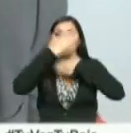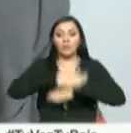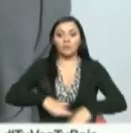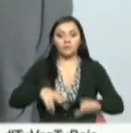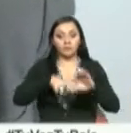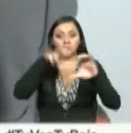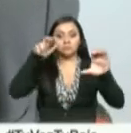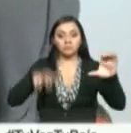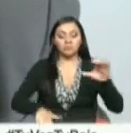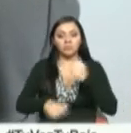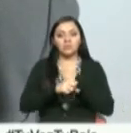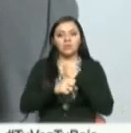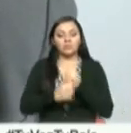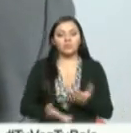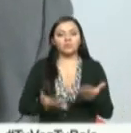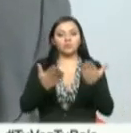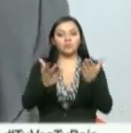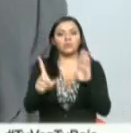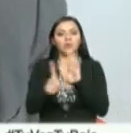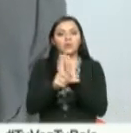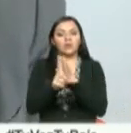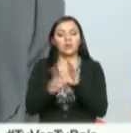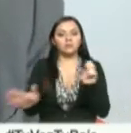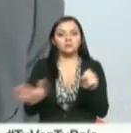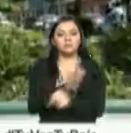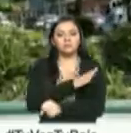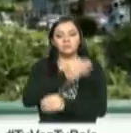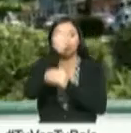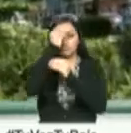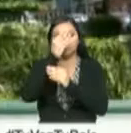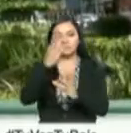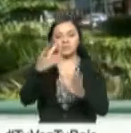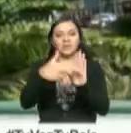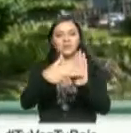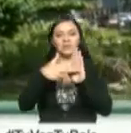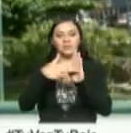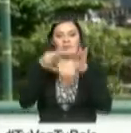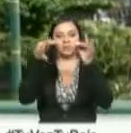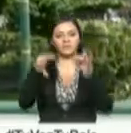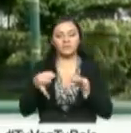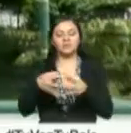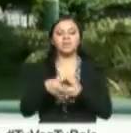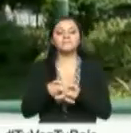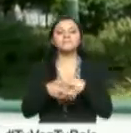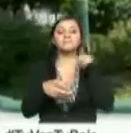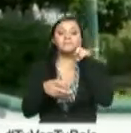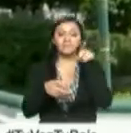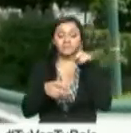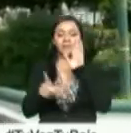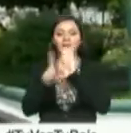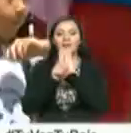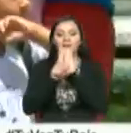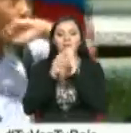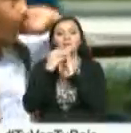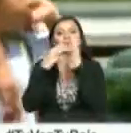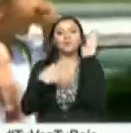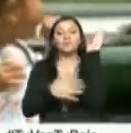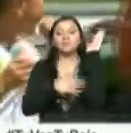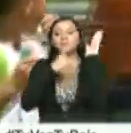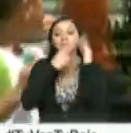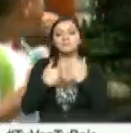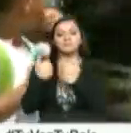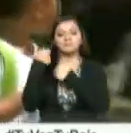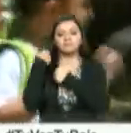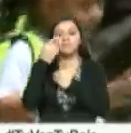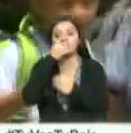acá, dejar esta ley ojalá ya publicada en el registro oficial. Ledesma enfatizó en los aspectos que contempla el proyecto de ley para la Amazonía, como